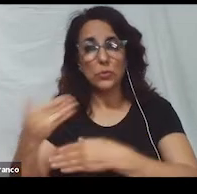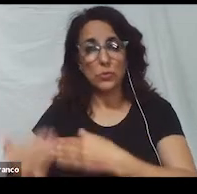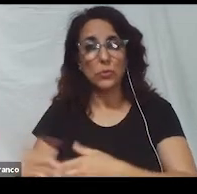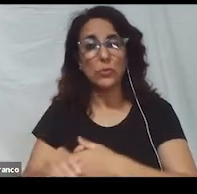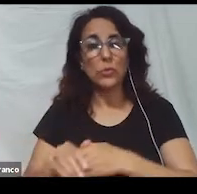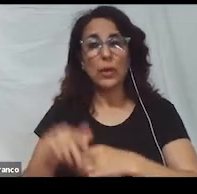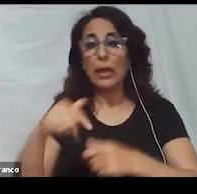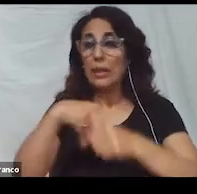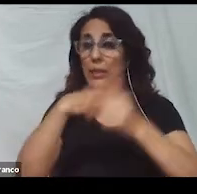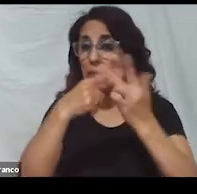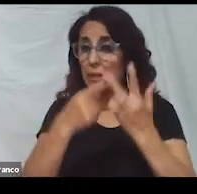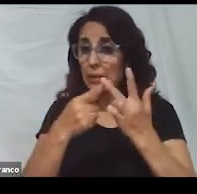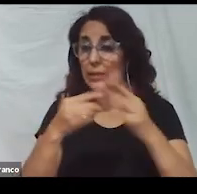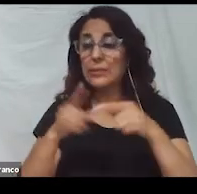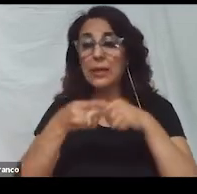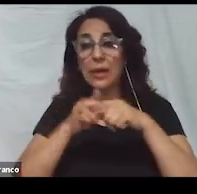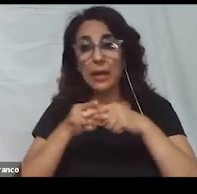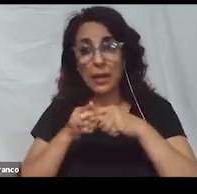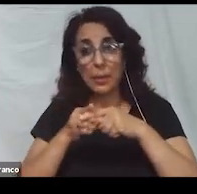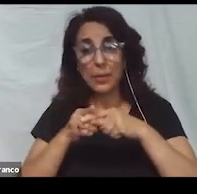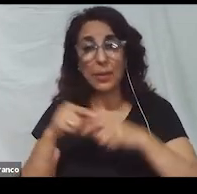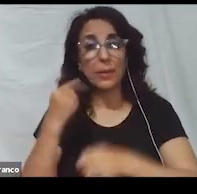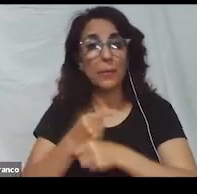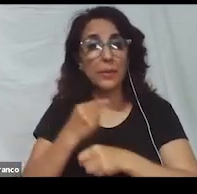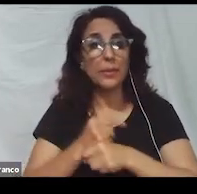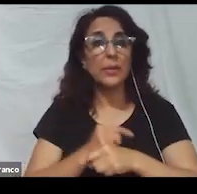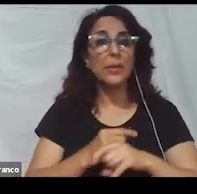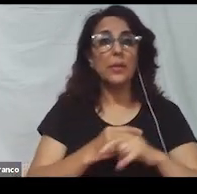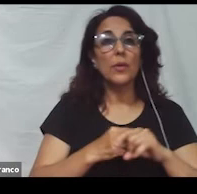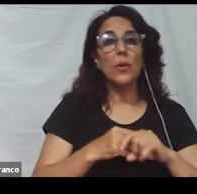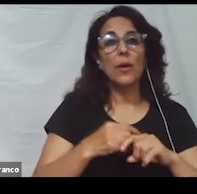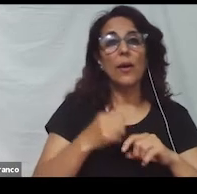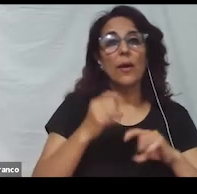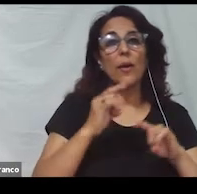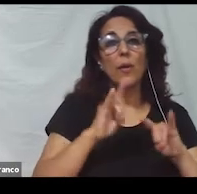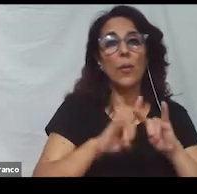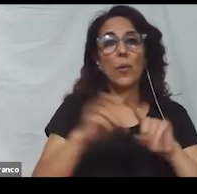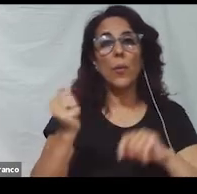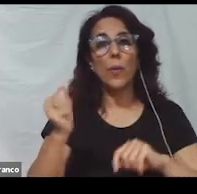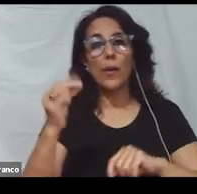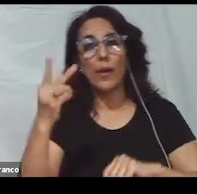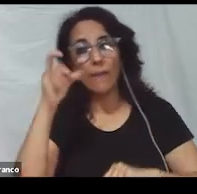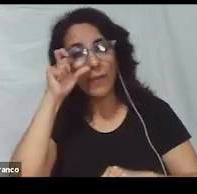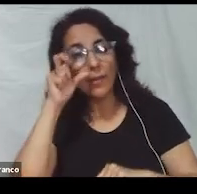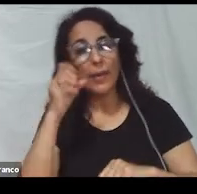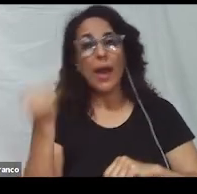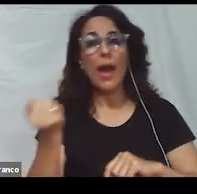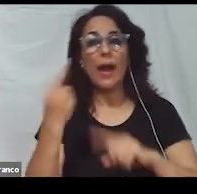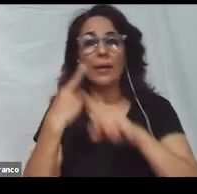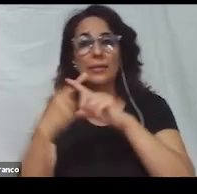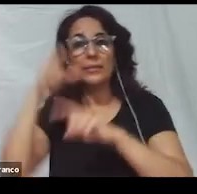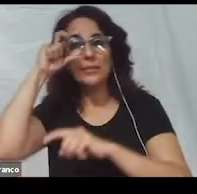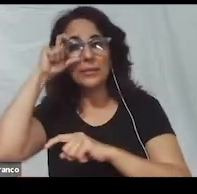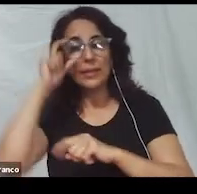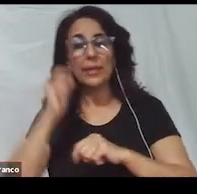herramientas principales que están mencionadas aquí en la pantalla, como Wave, Axe y Lighthouse. Estas tres